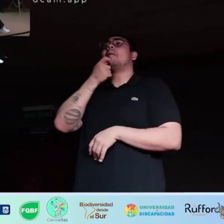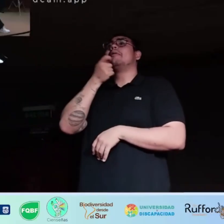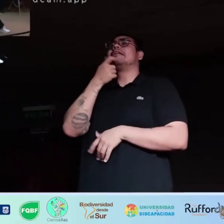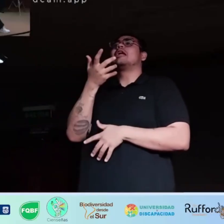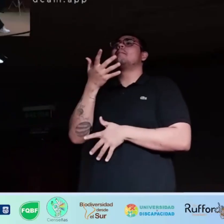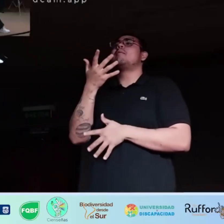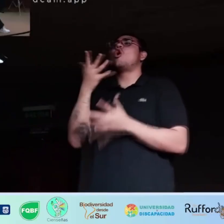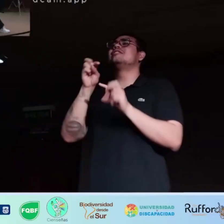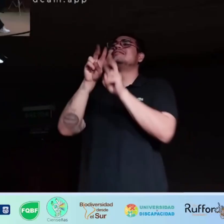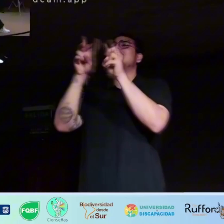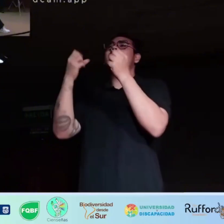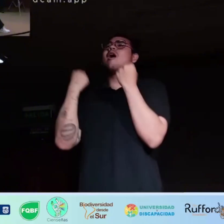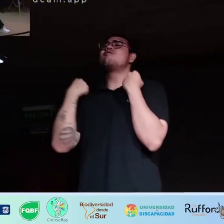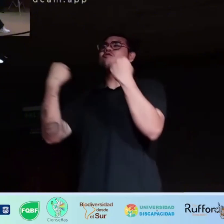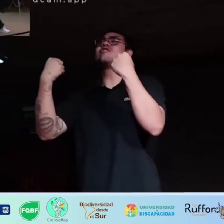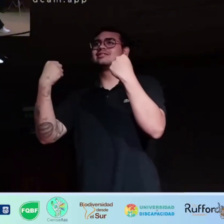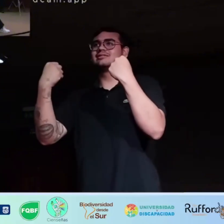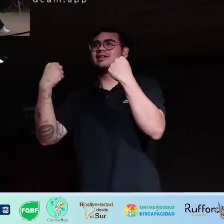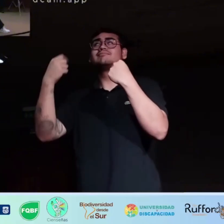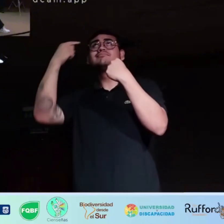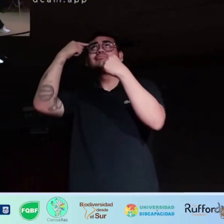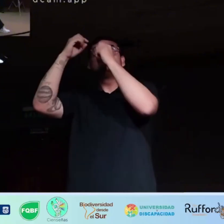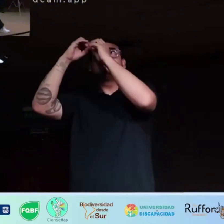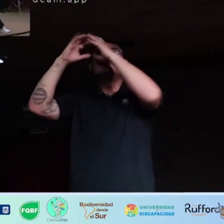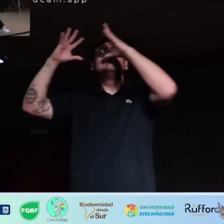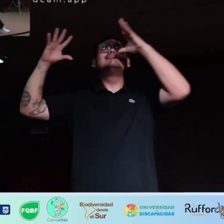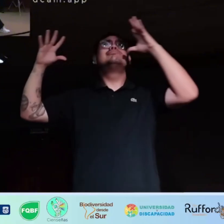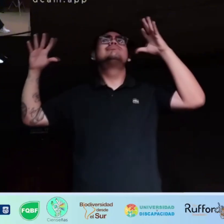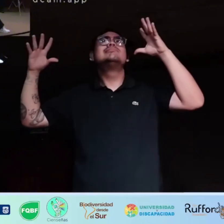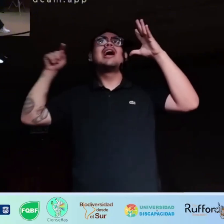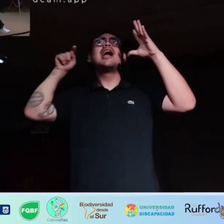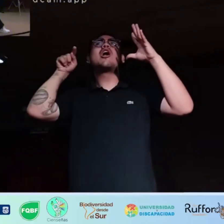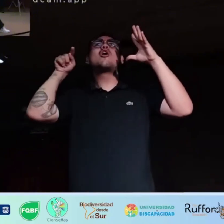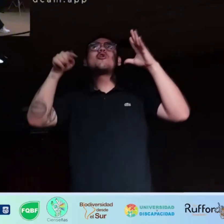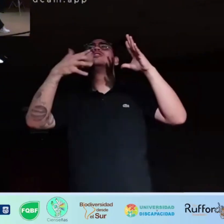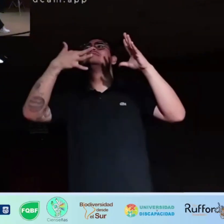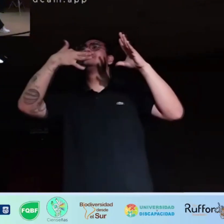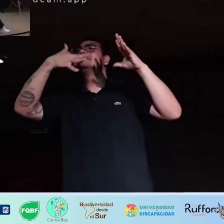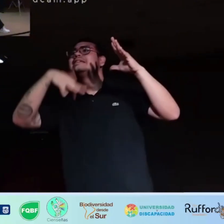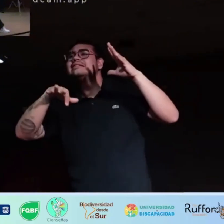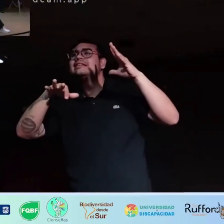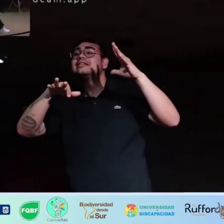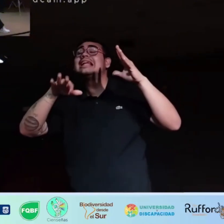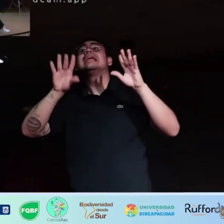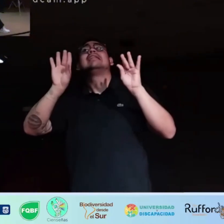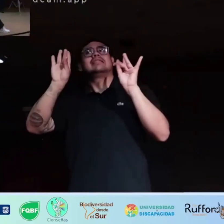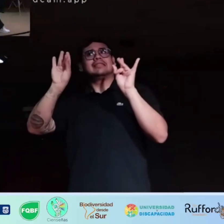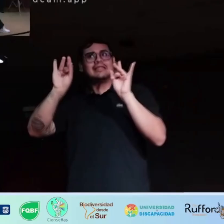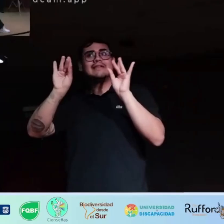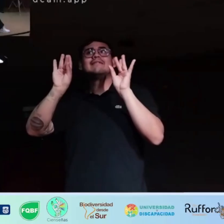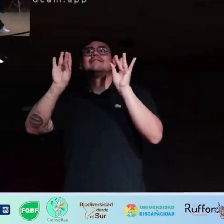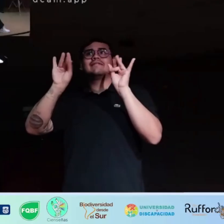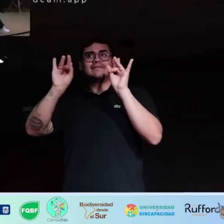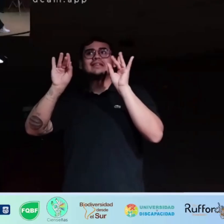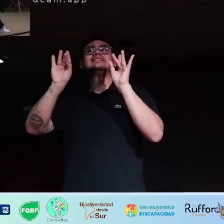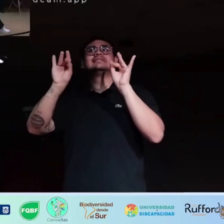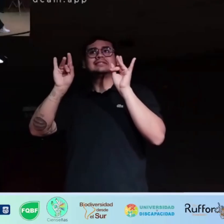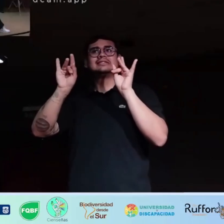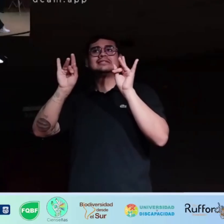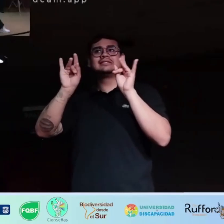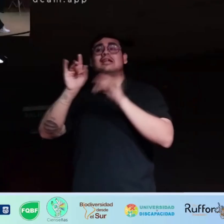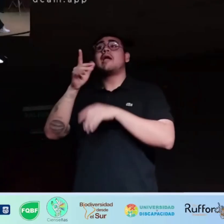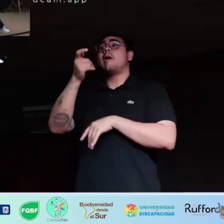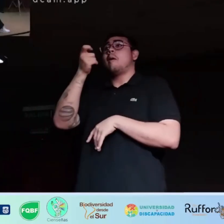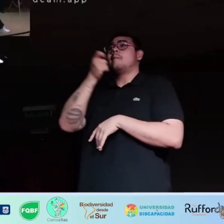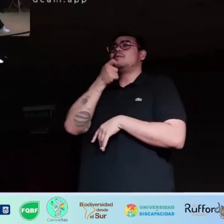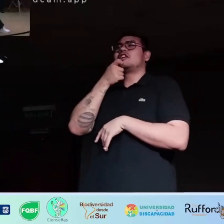de imaginar. Cuando hablaste de Messi o del fútbol y el gol para el vector, es